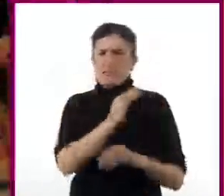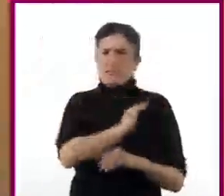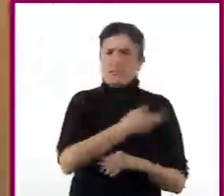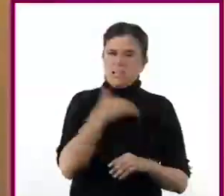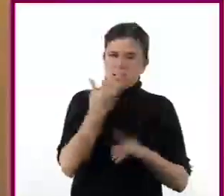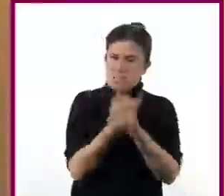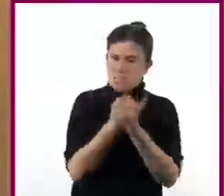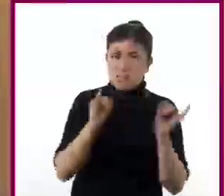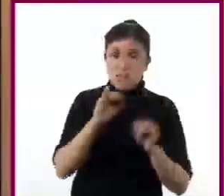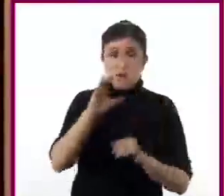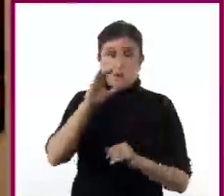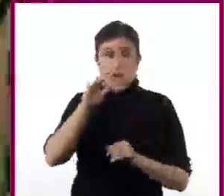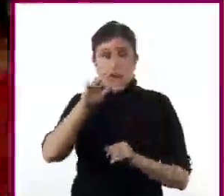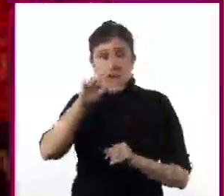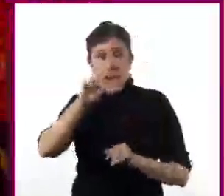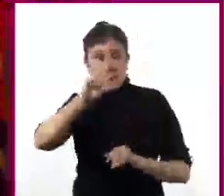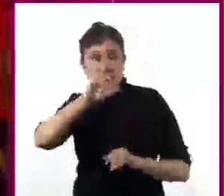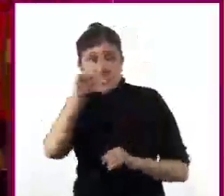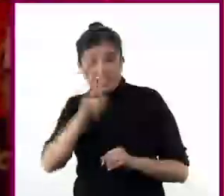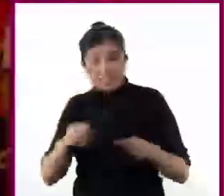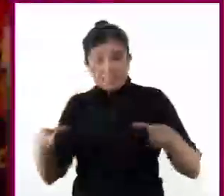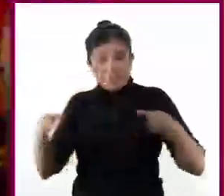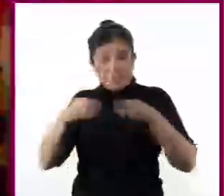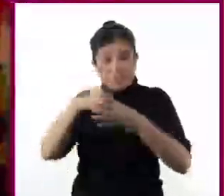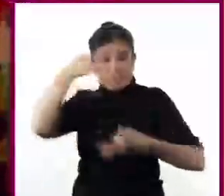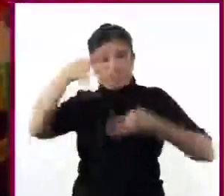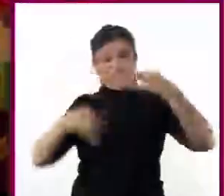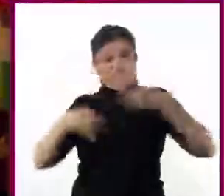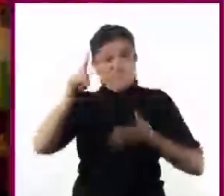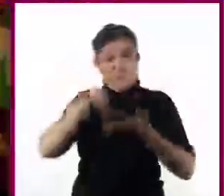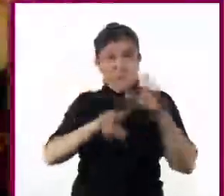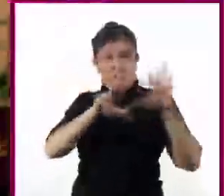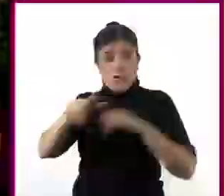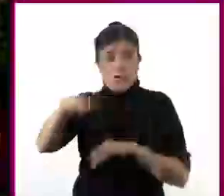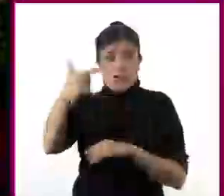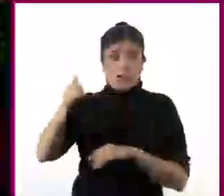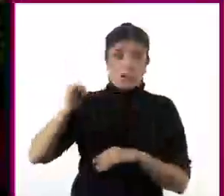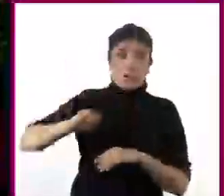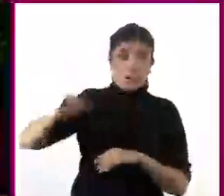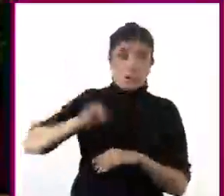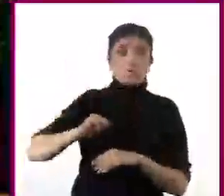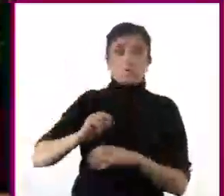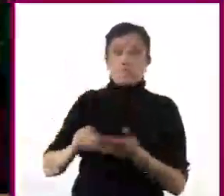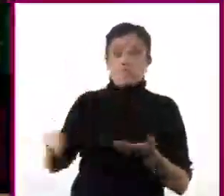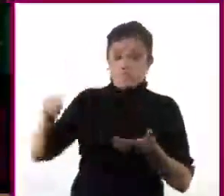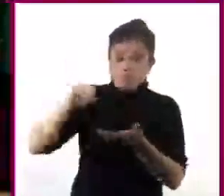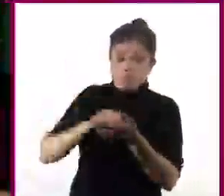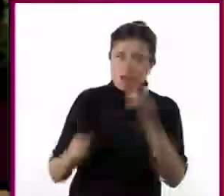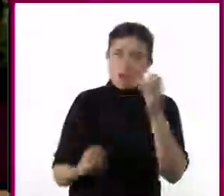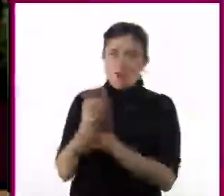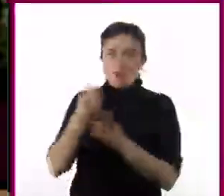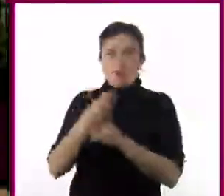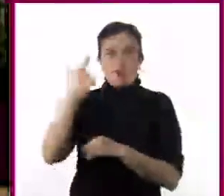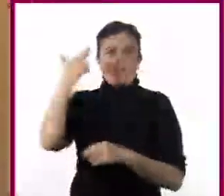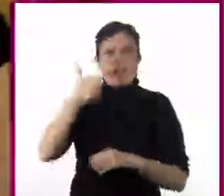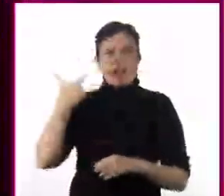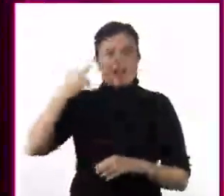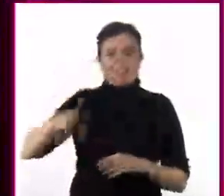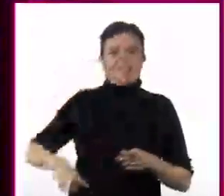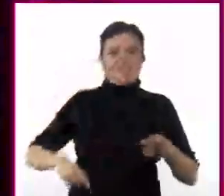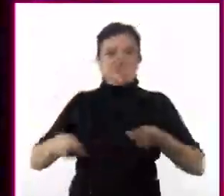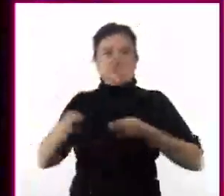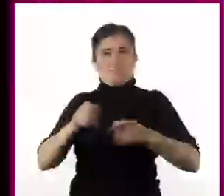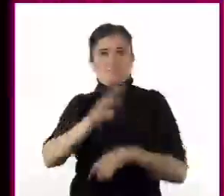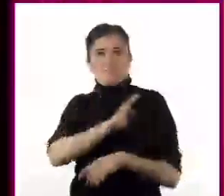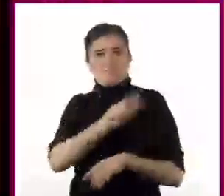Las Cortes de Cádiz y la Constitución Liberal de 1812 dieron paso al restablecimiento de la autoridad española y lograron